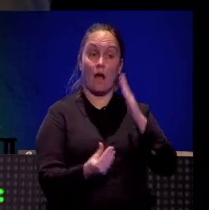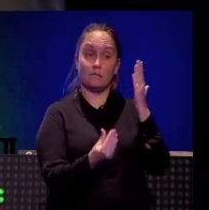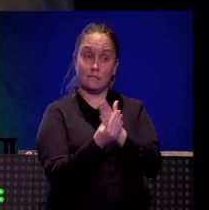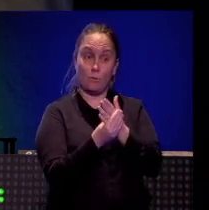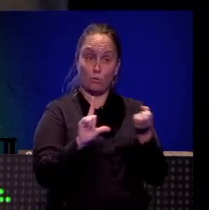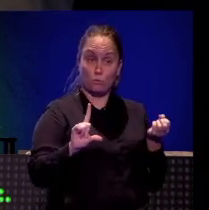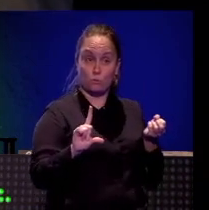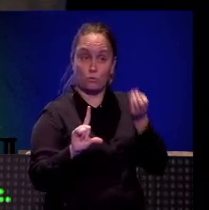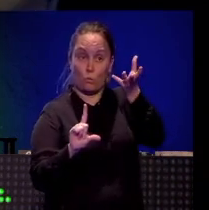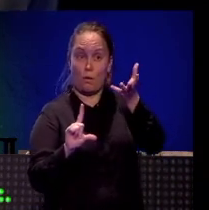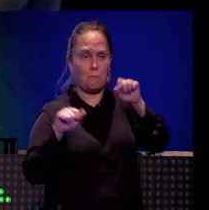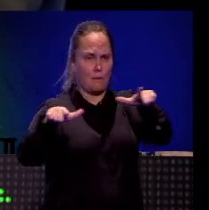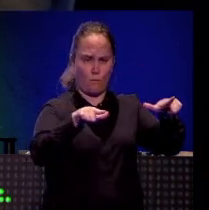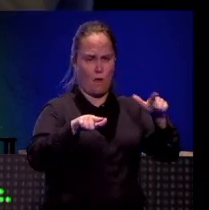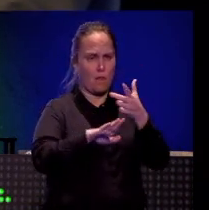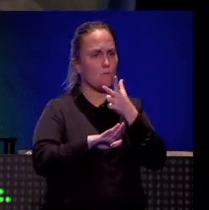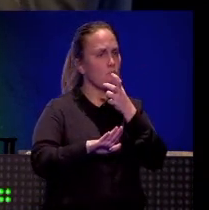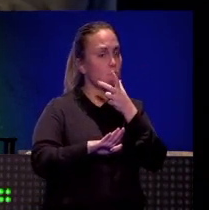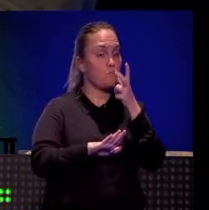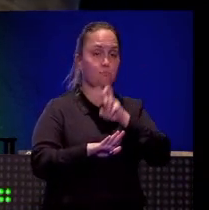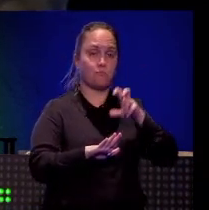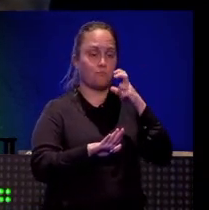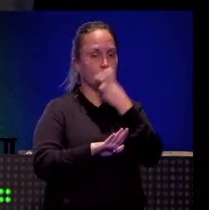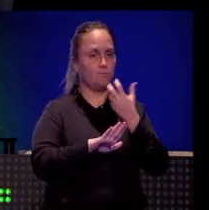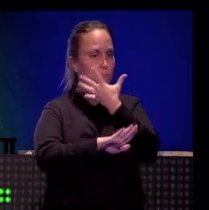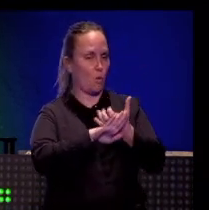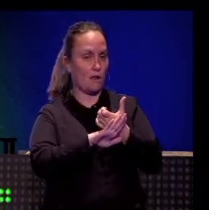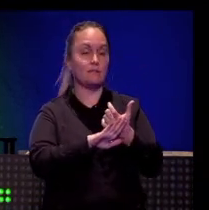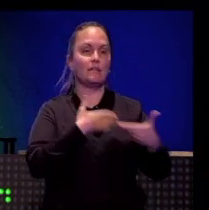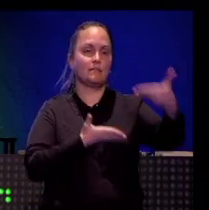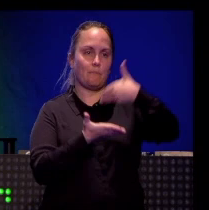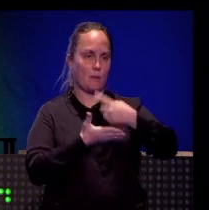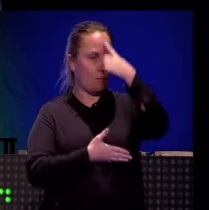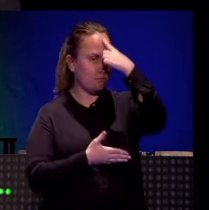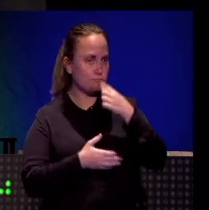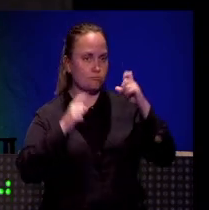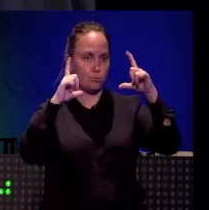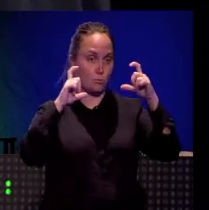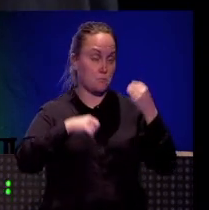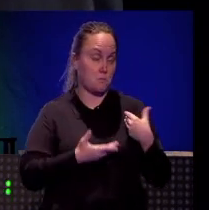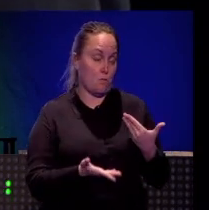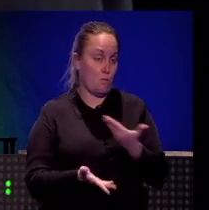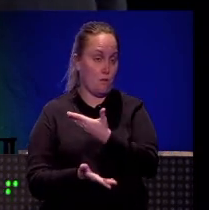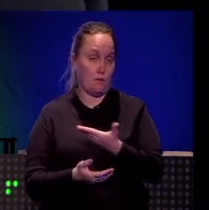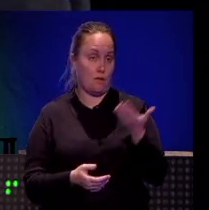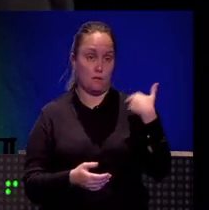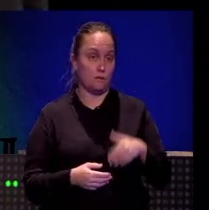cualquier plataforma ya de por si te piden una fotografía ya puede ser un logotipo como el que hemos visto